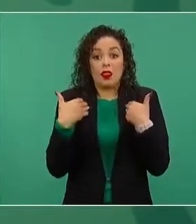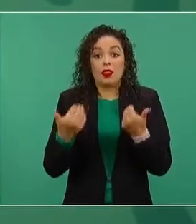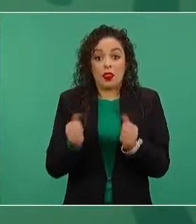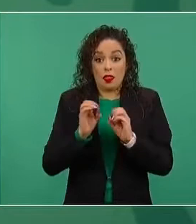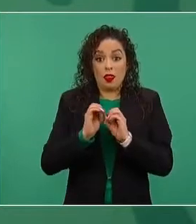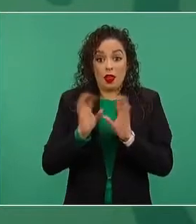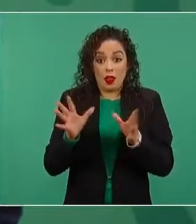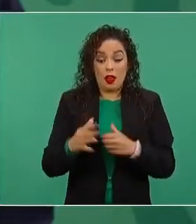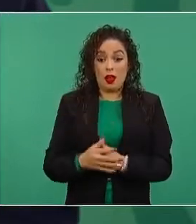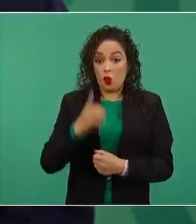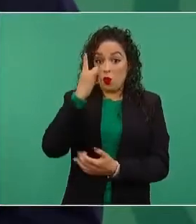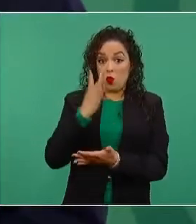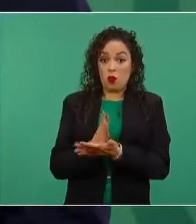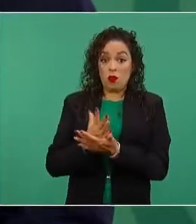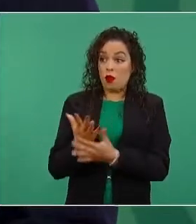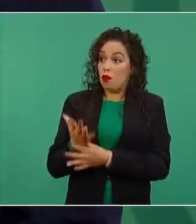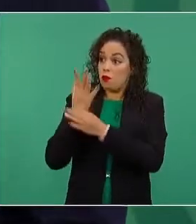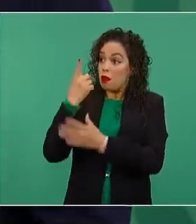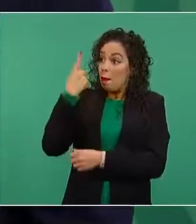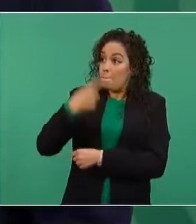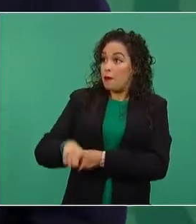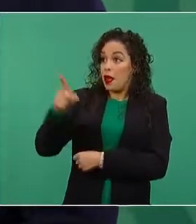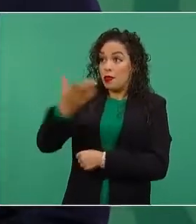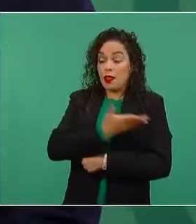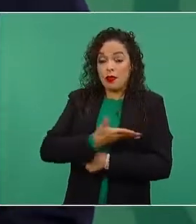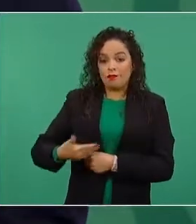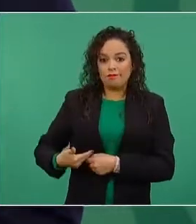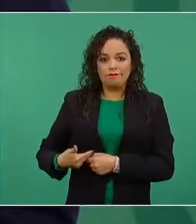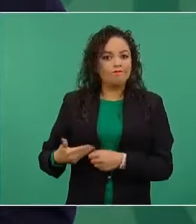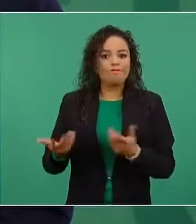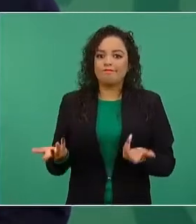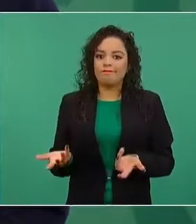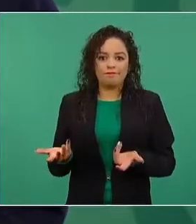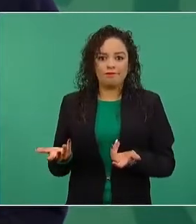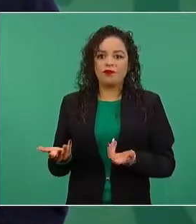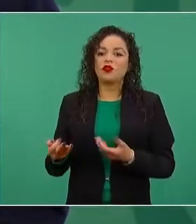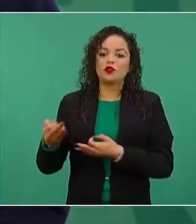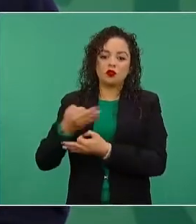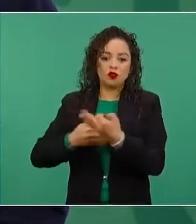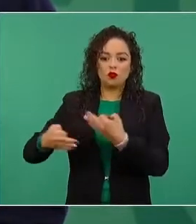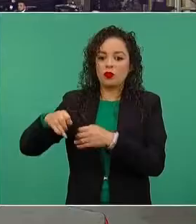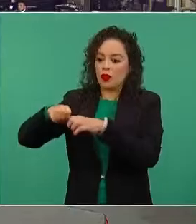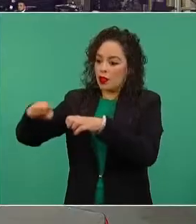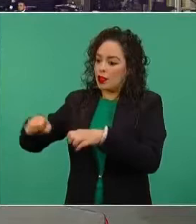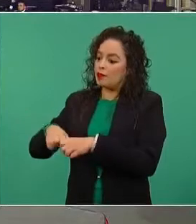del presidente. Solo opina. Depende del Congreso.